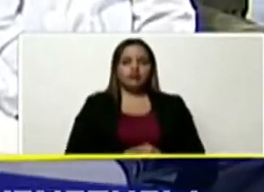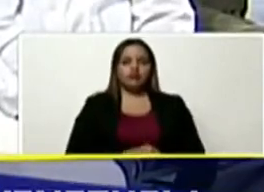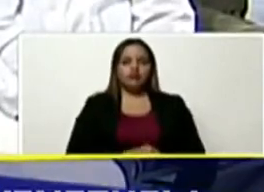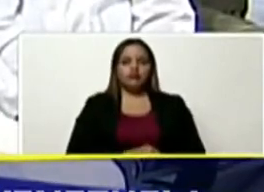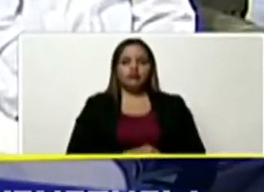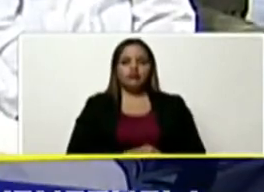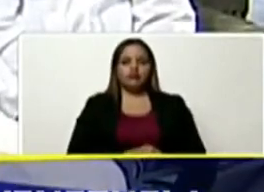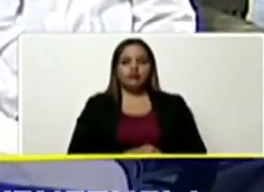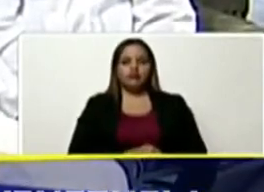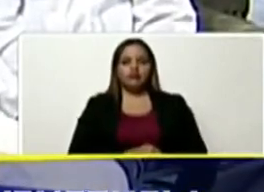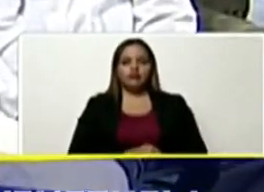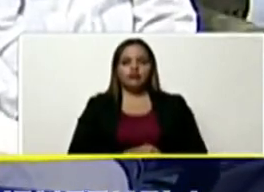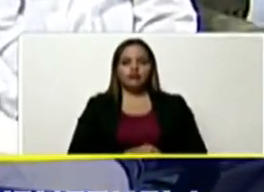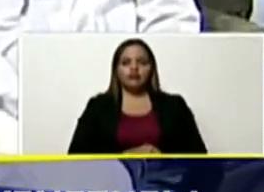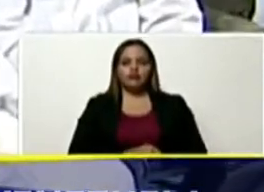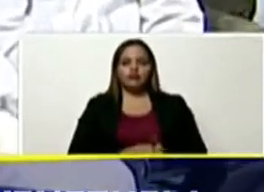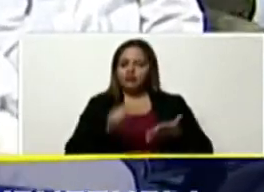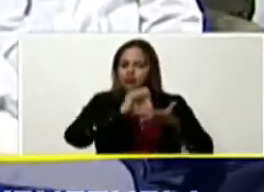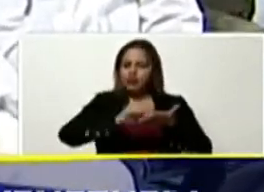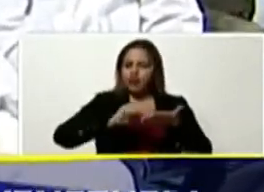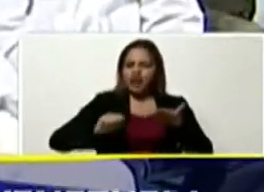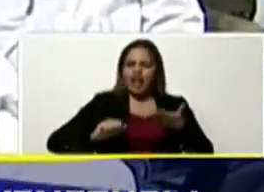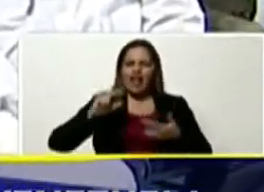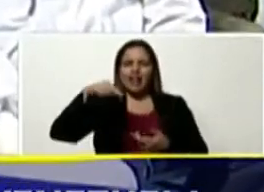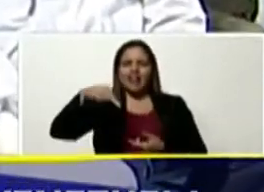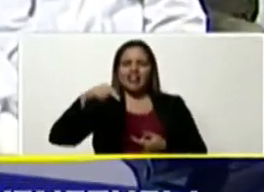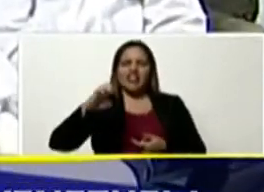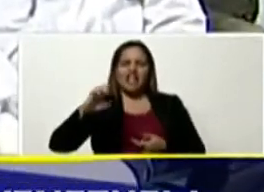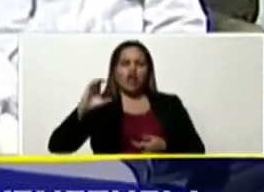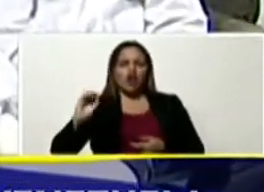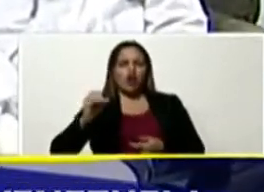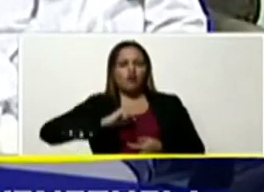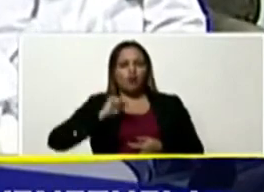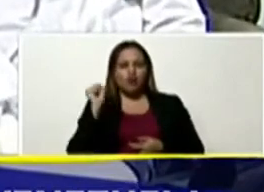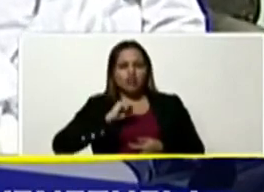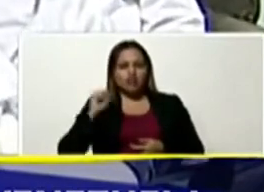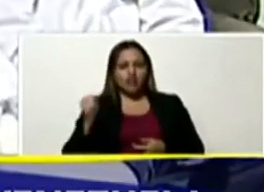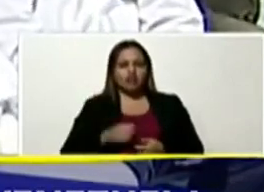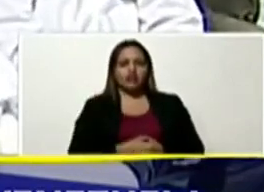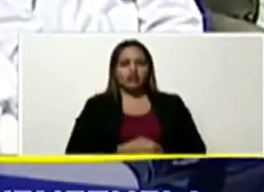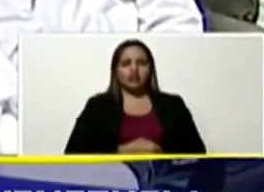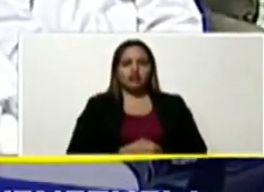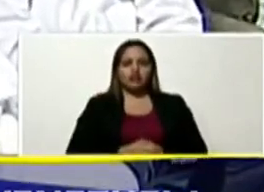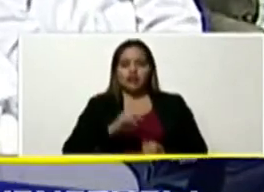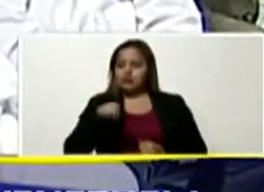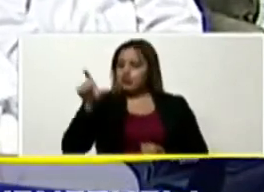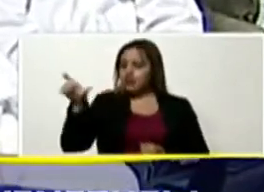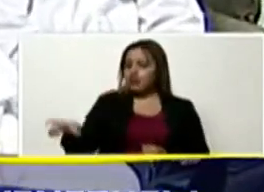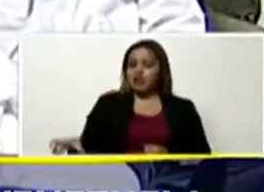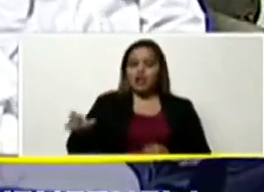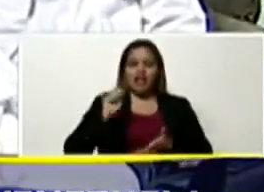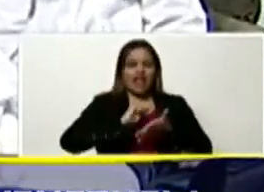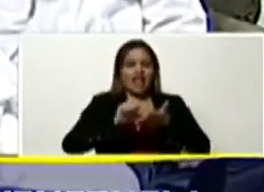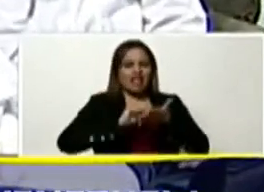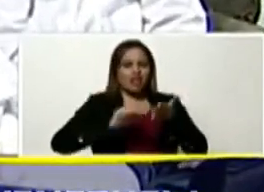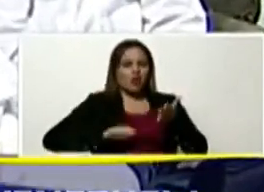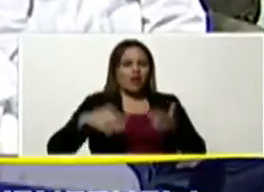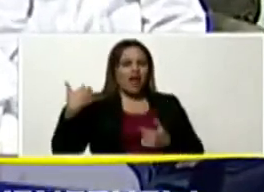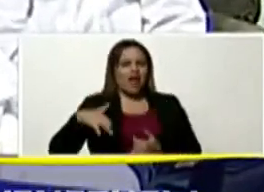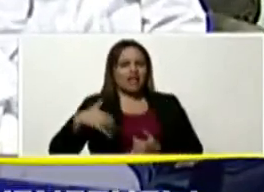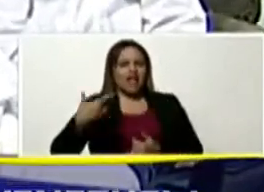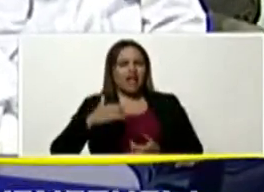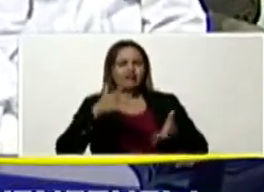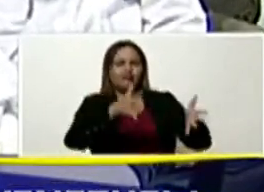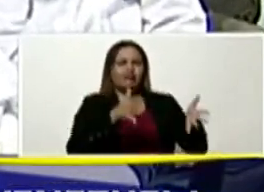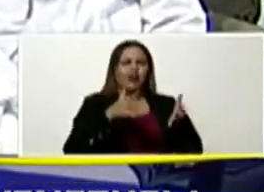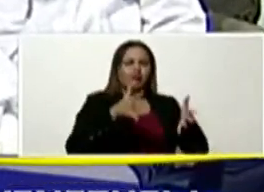novela neopolicial. Va a venir Paco Ignacio Taibo y aquí con nosotros se encuentra Vicente Batista, un escritor argentino que ha ganado